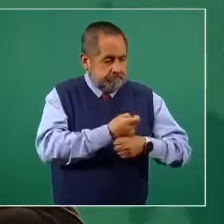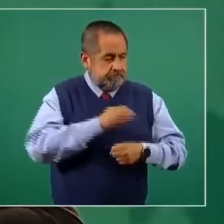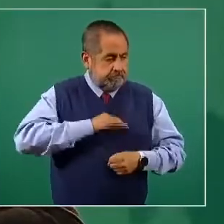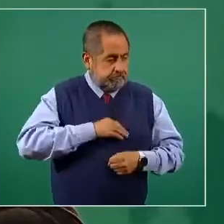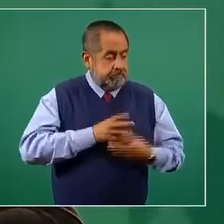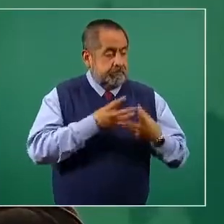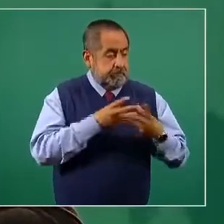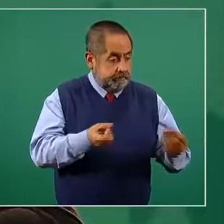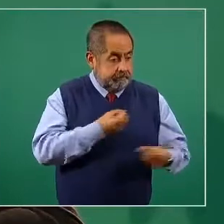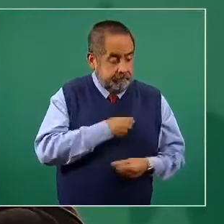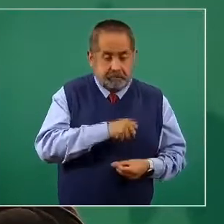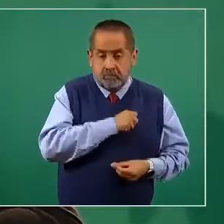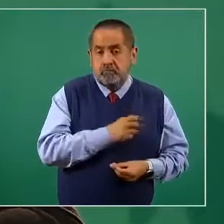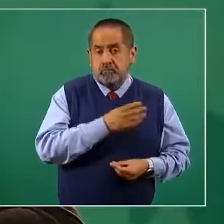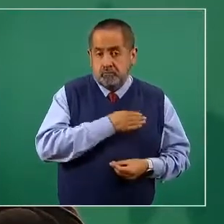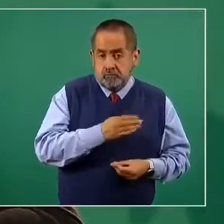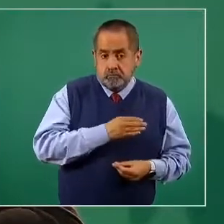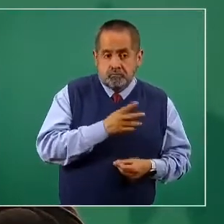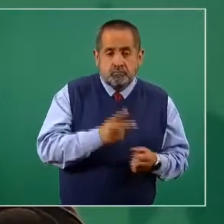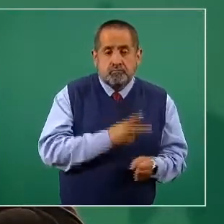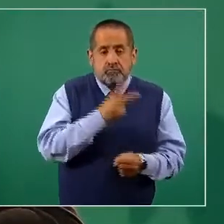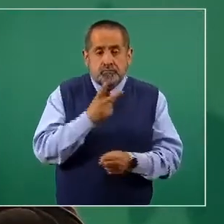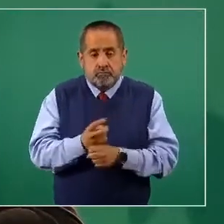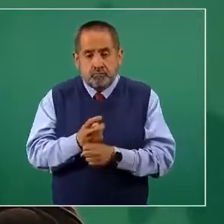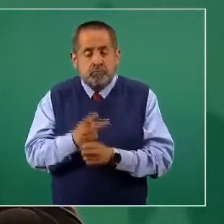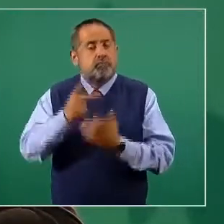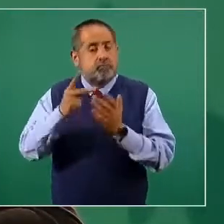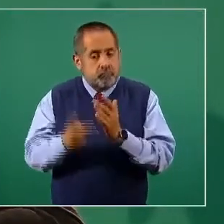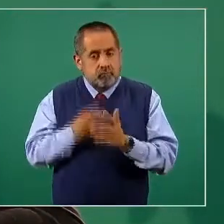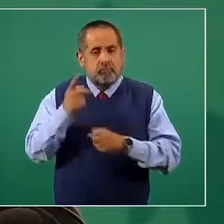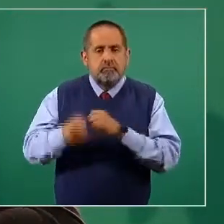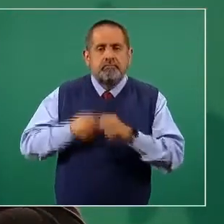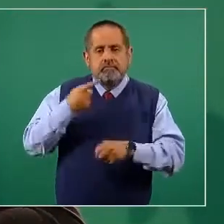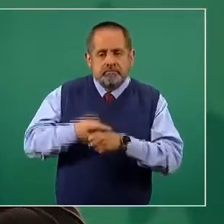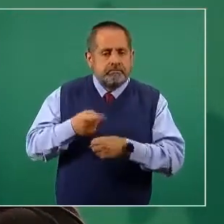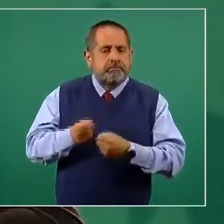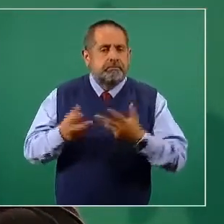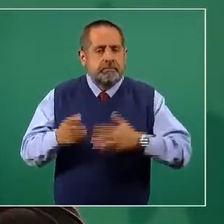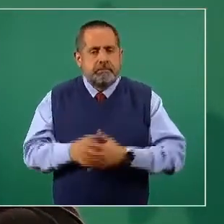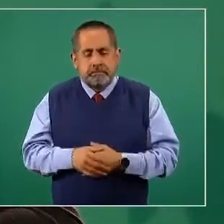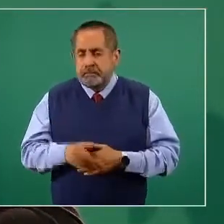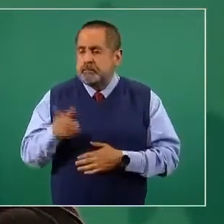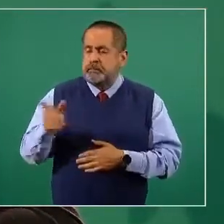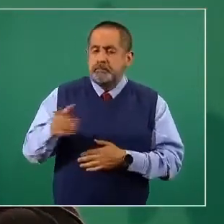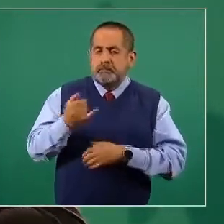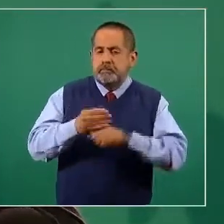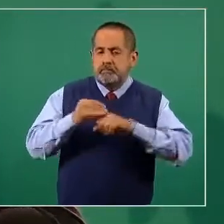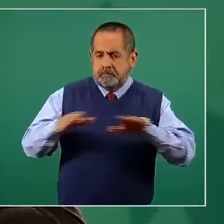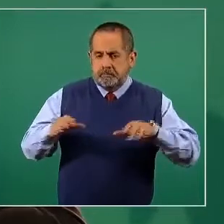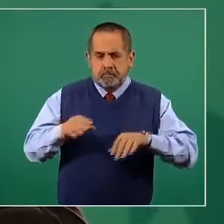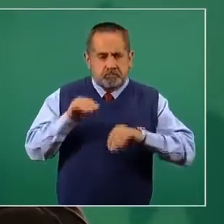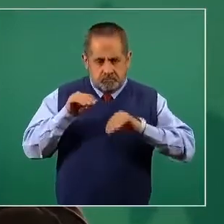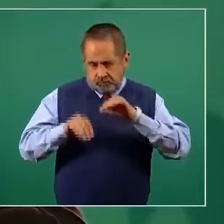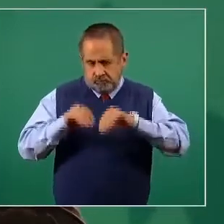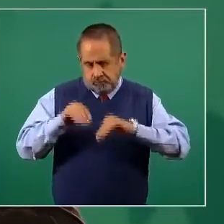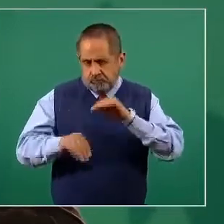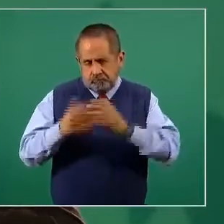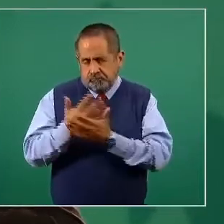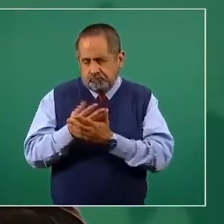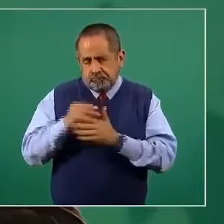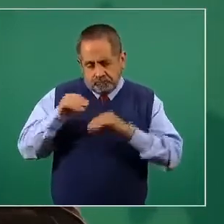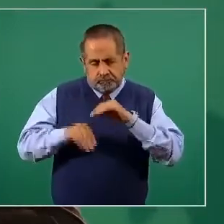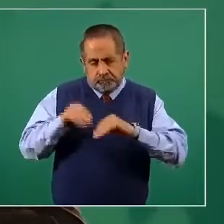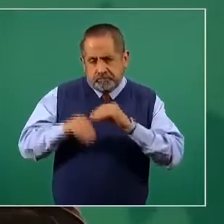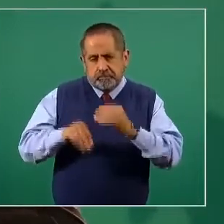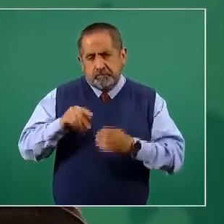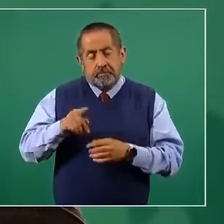y que posteriormente volvieron a presentar una infección. Ok. Esta información justo la estamos trabajando.